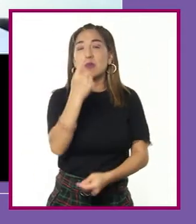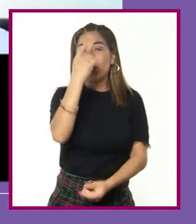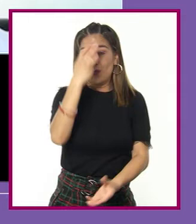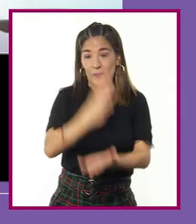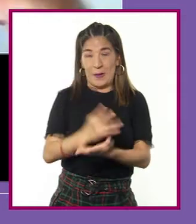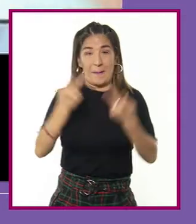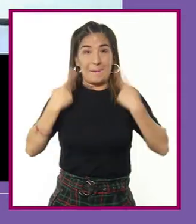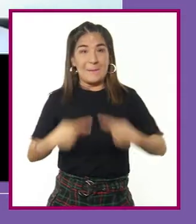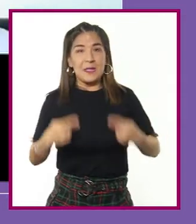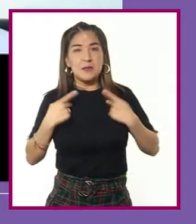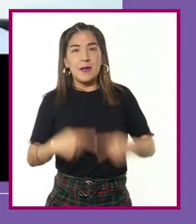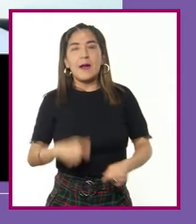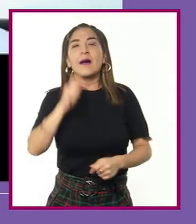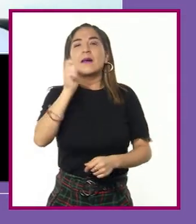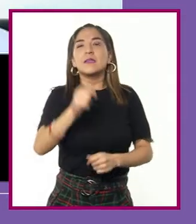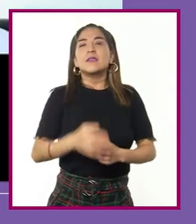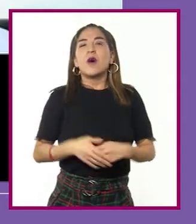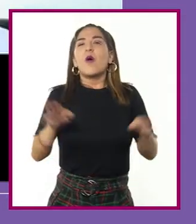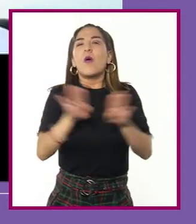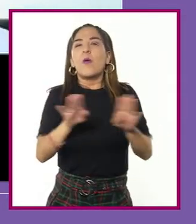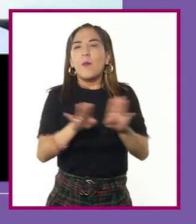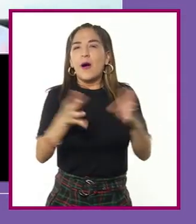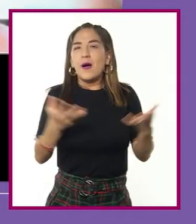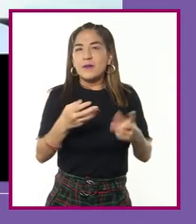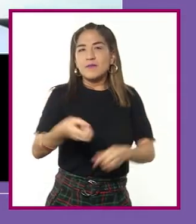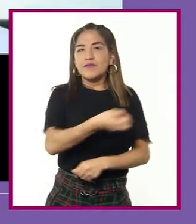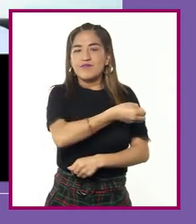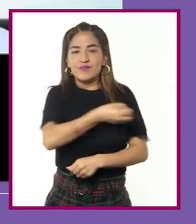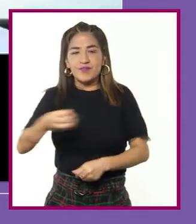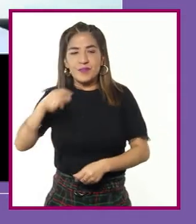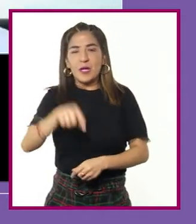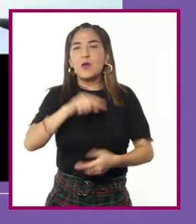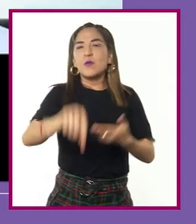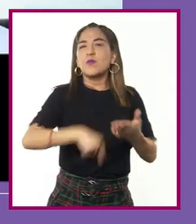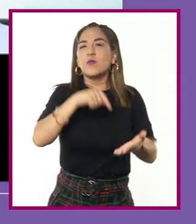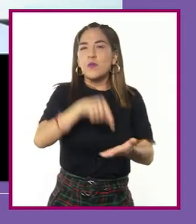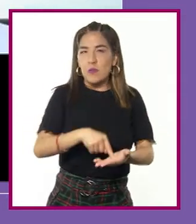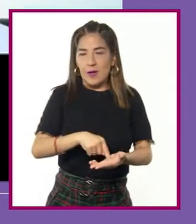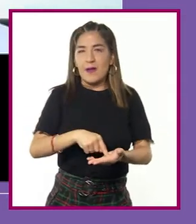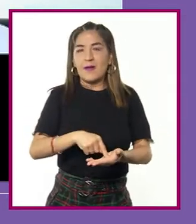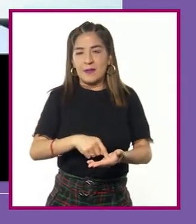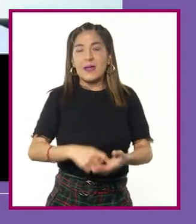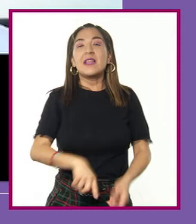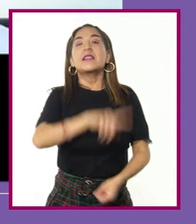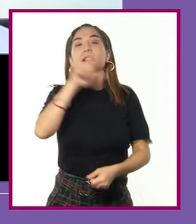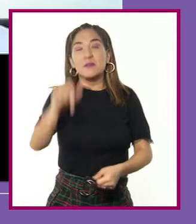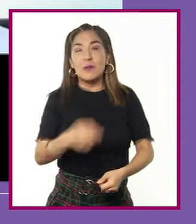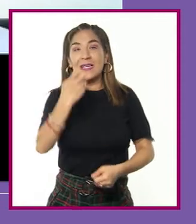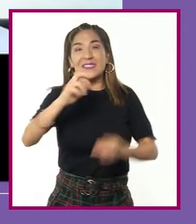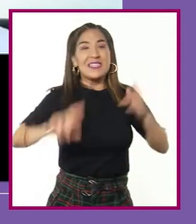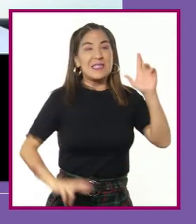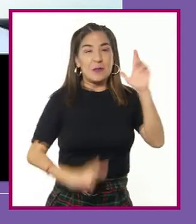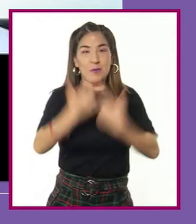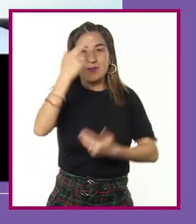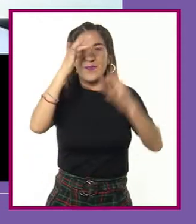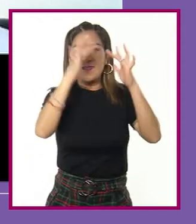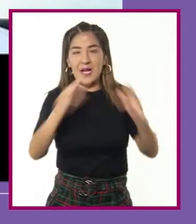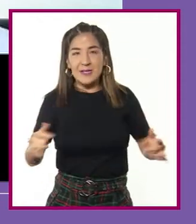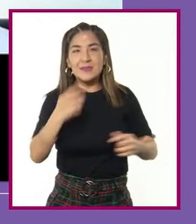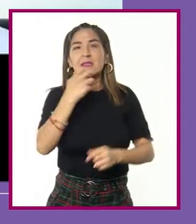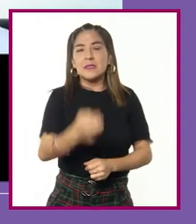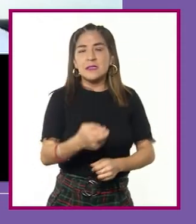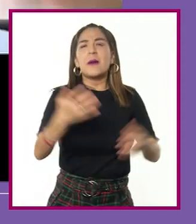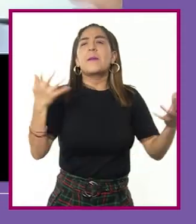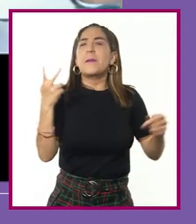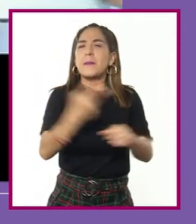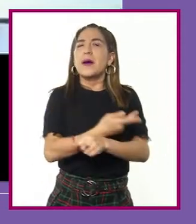que era la que determinaba cómo se iba a regir un territorio en específico. Después de la Revolución Francesa, lo que viene a suceder en